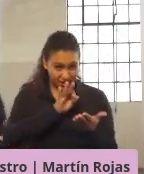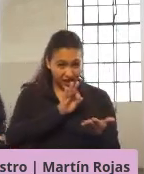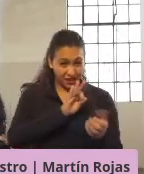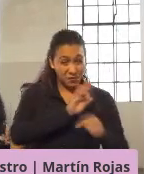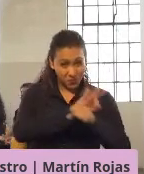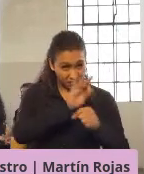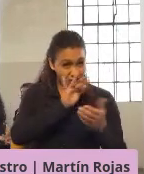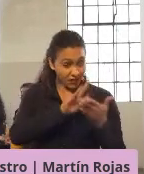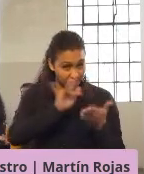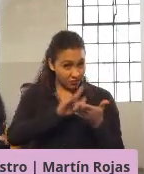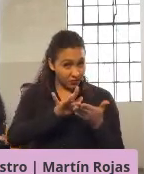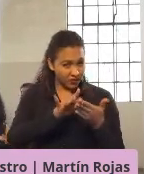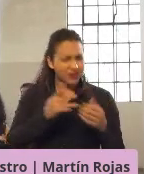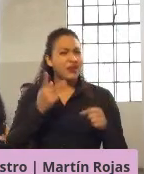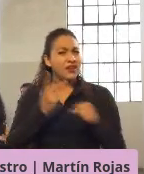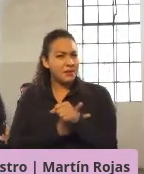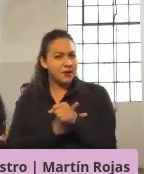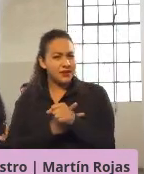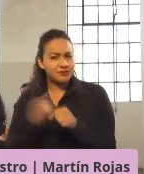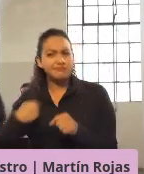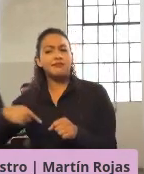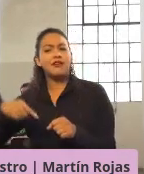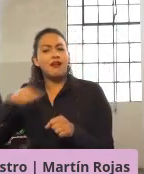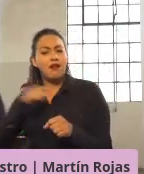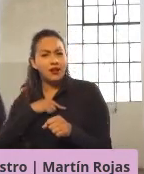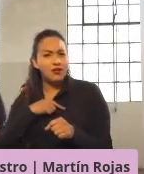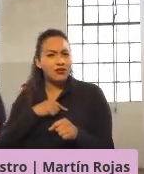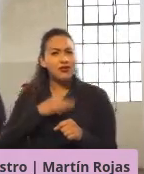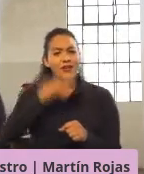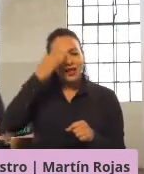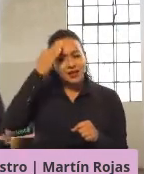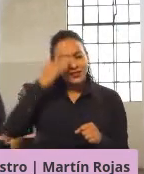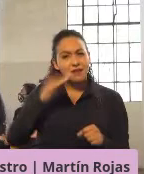se muere, ¿qué es lo que deja? Entonces, otra vez voy a ayudar.